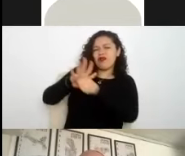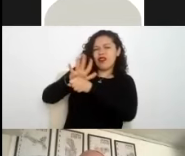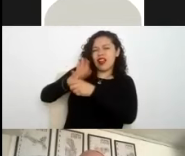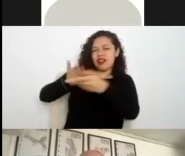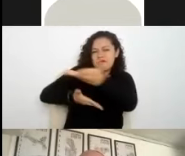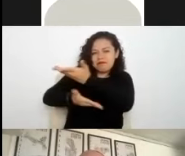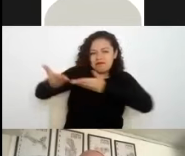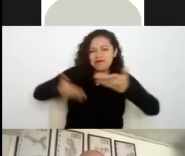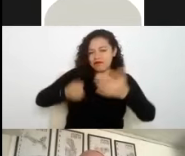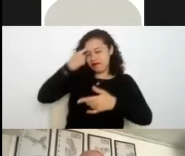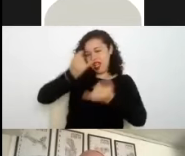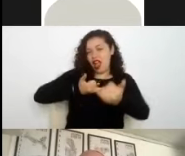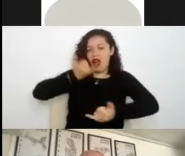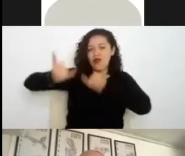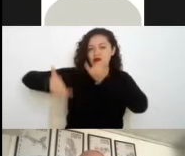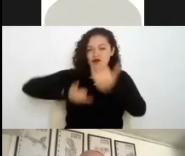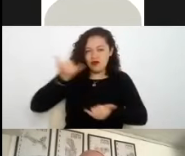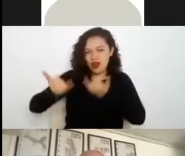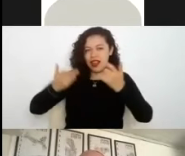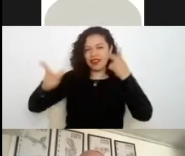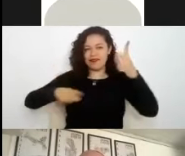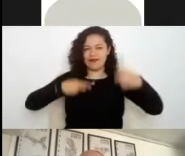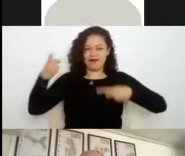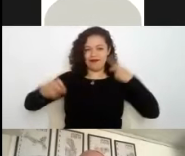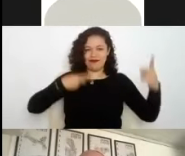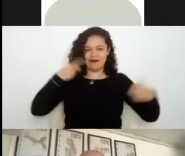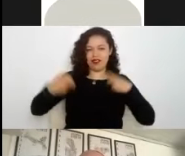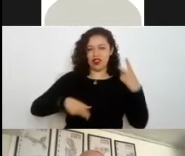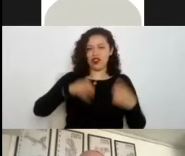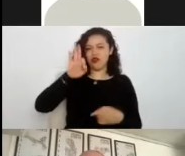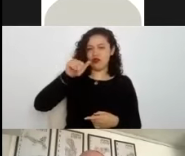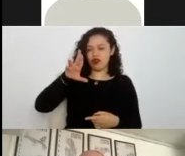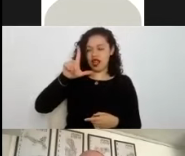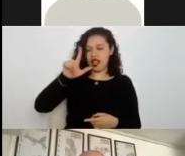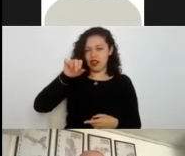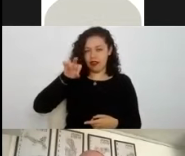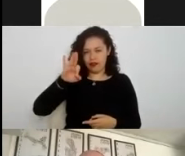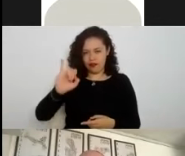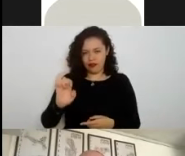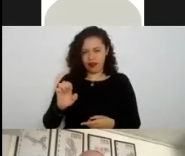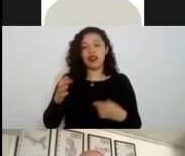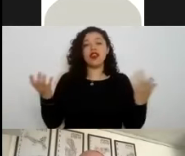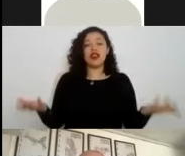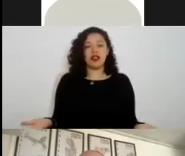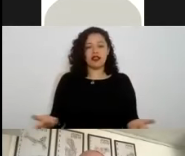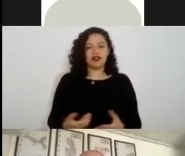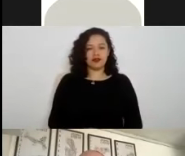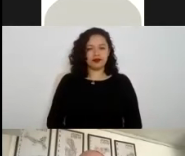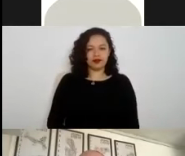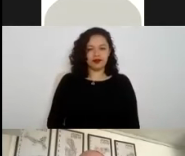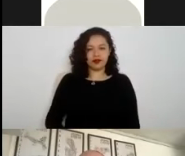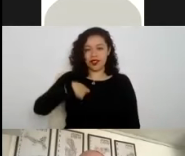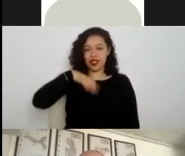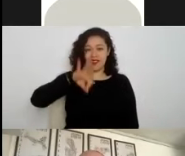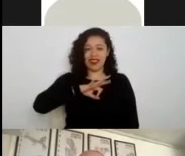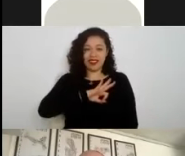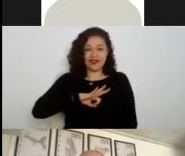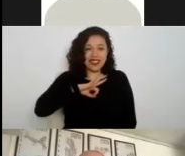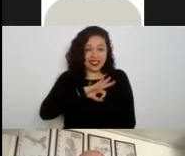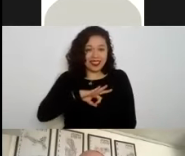A través de un juego muy divertido que se llama Fall Guys. En una palabra, ¿cómo te sientes? Muy feliz.